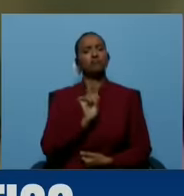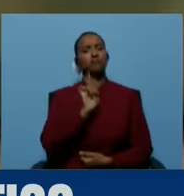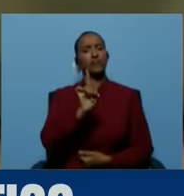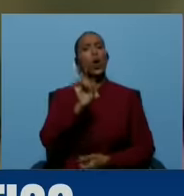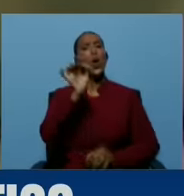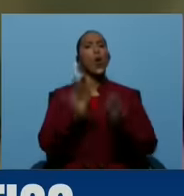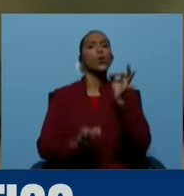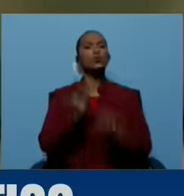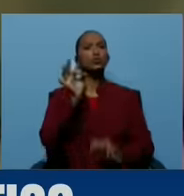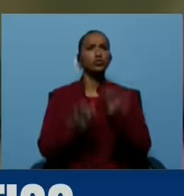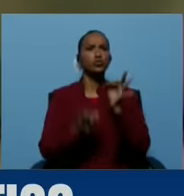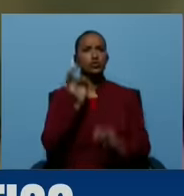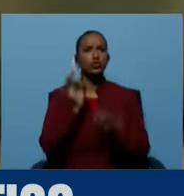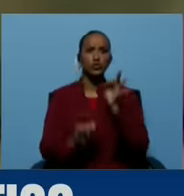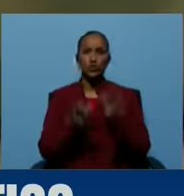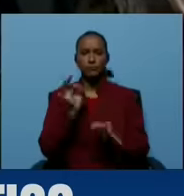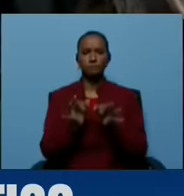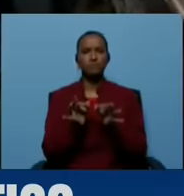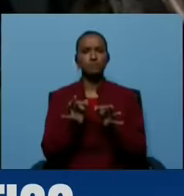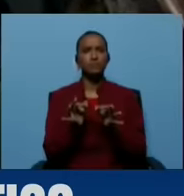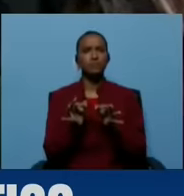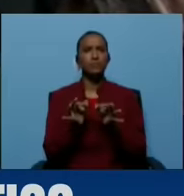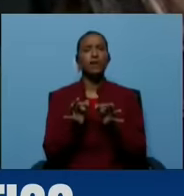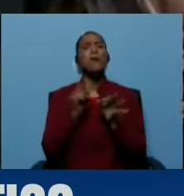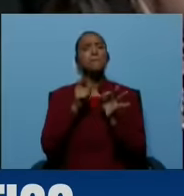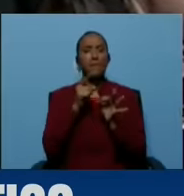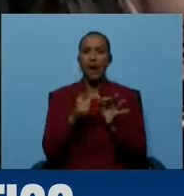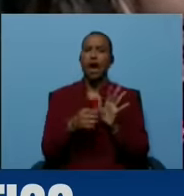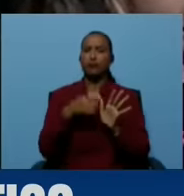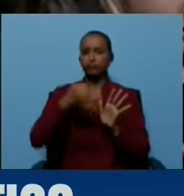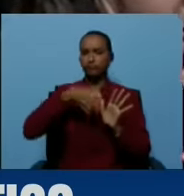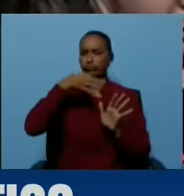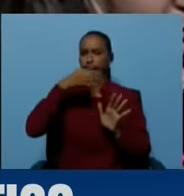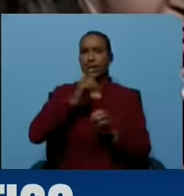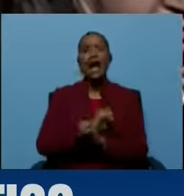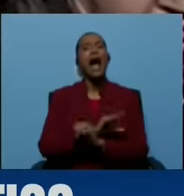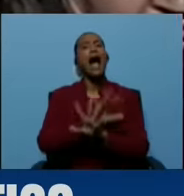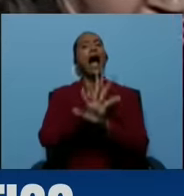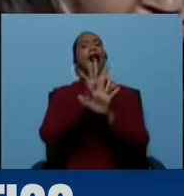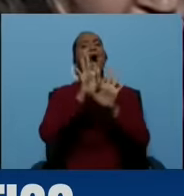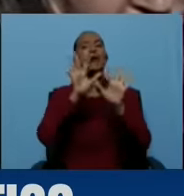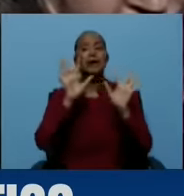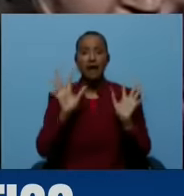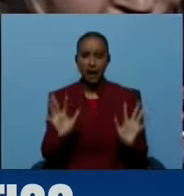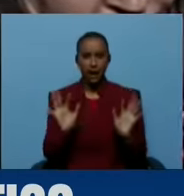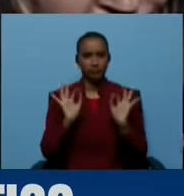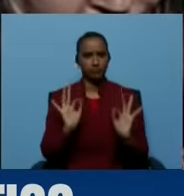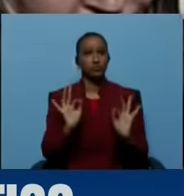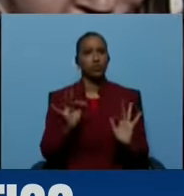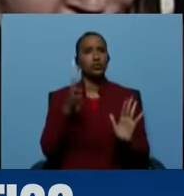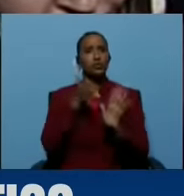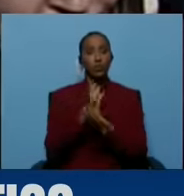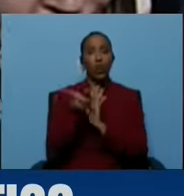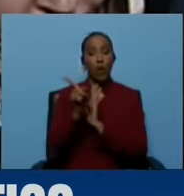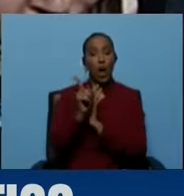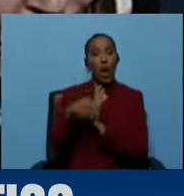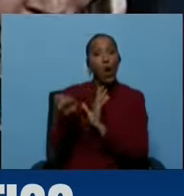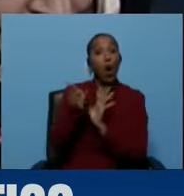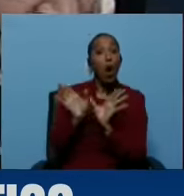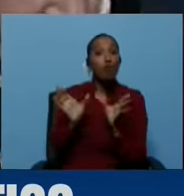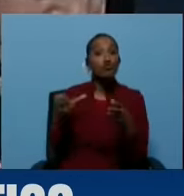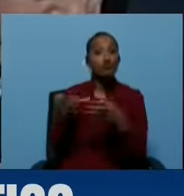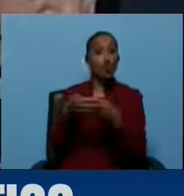con un contencioso electoral para aclarar la situación electoral generado por este fraude